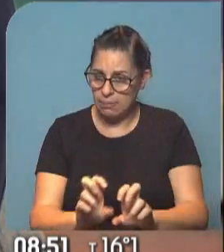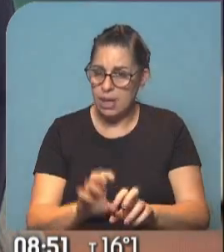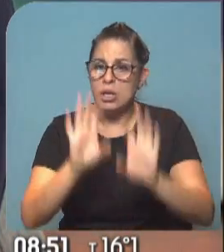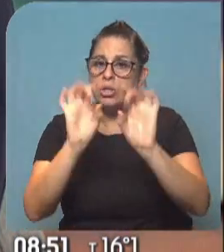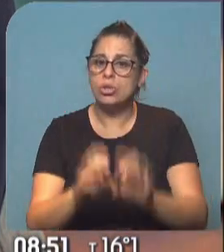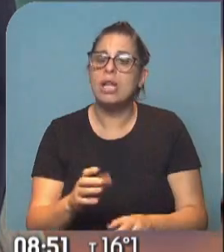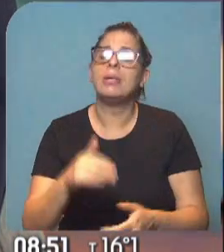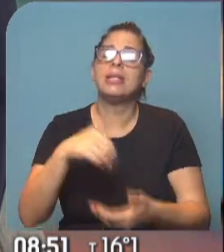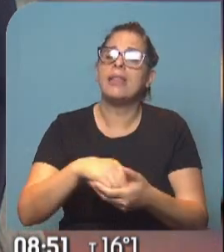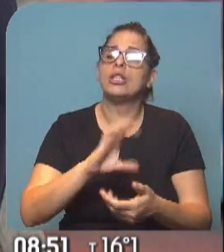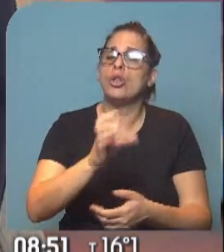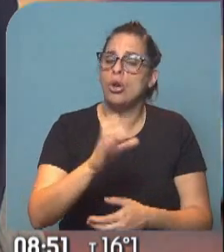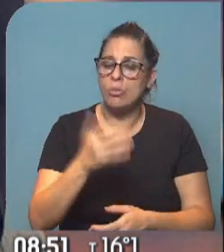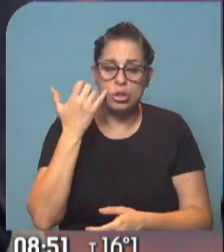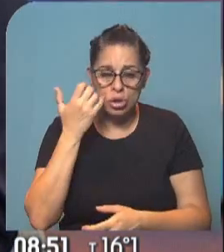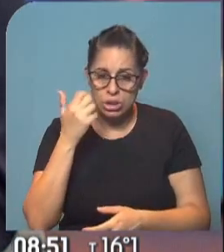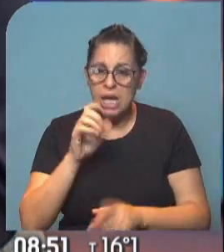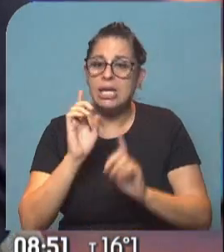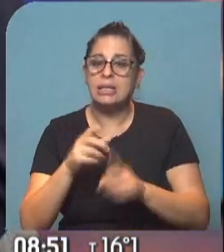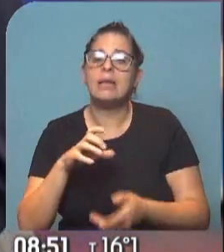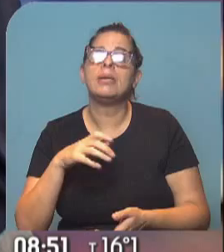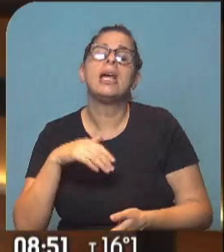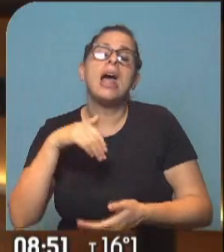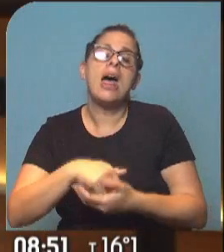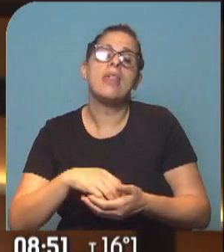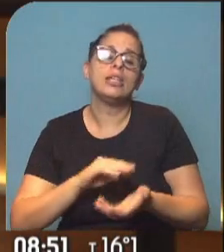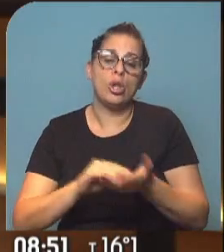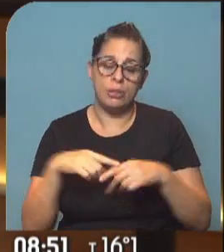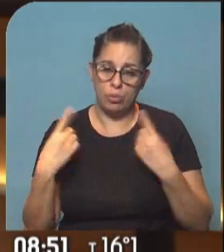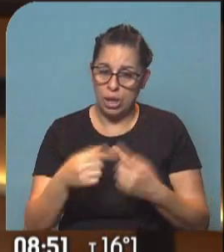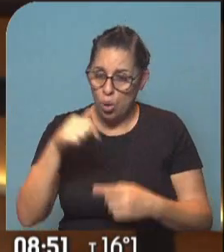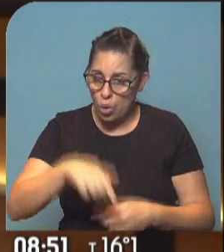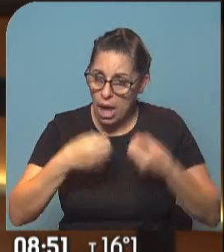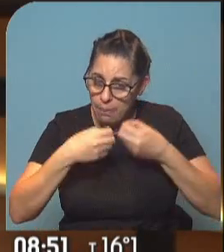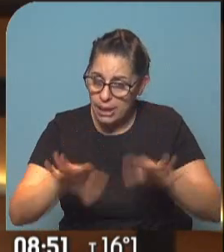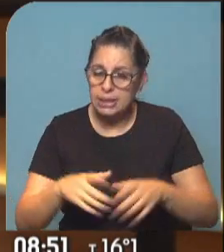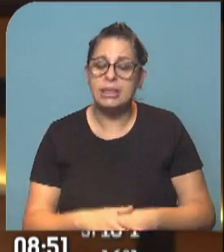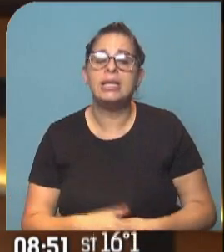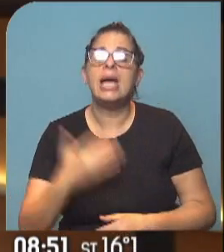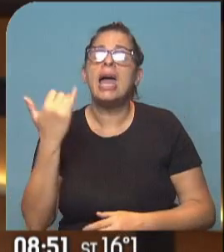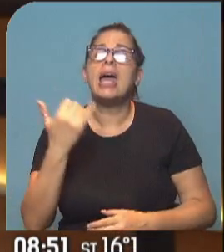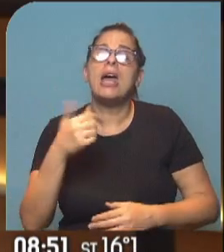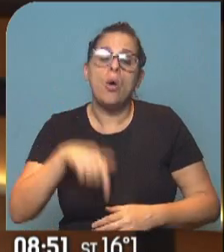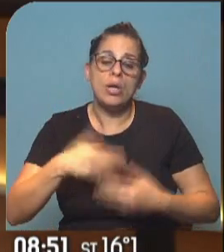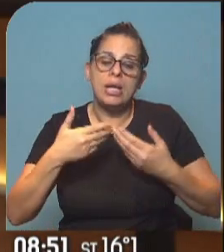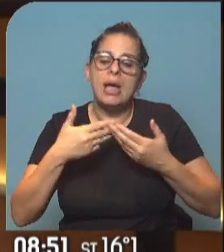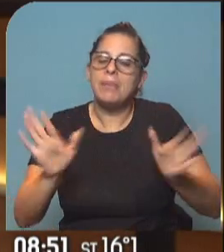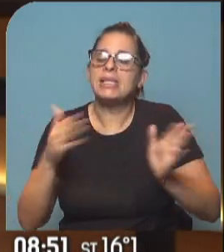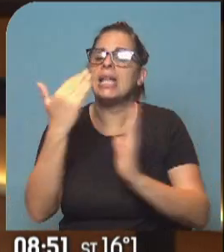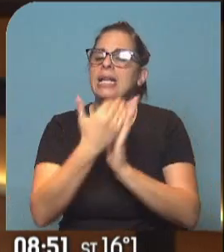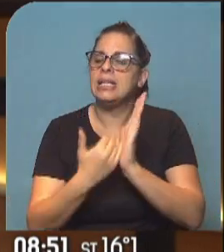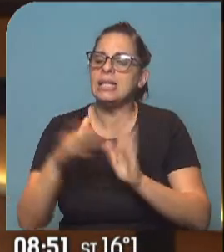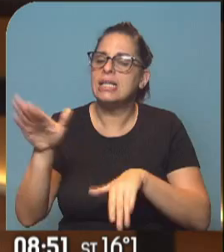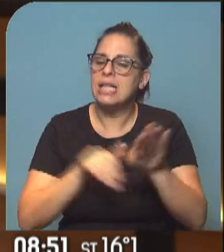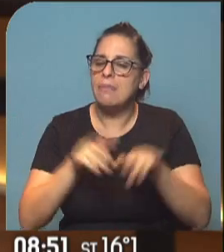solo en comisión como como ya llegó sino también el recinto bueno a partir de hoy se va a abrir una lista para convocar a